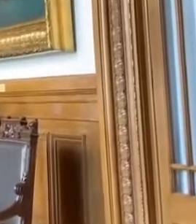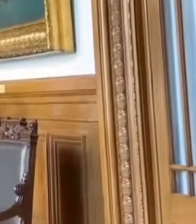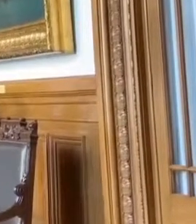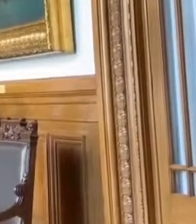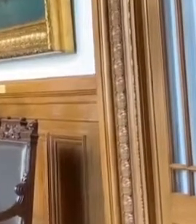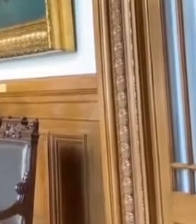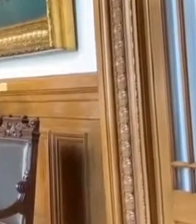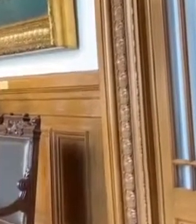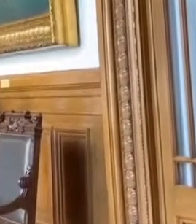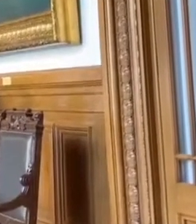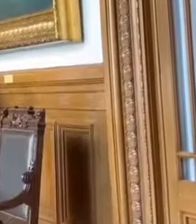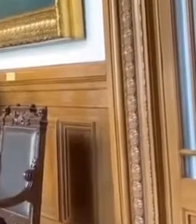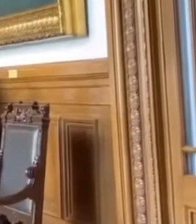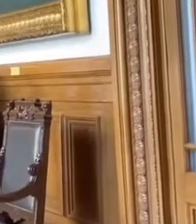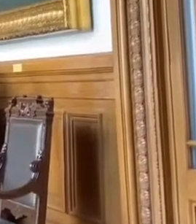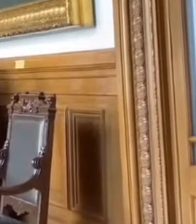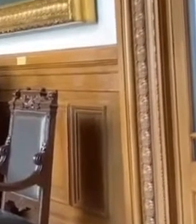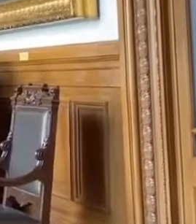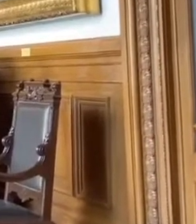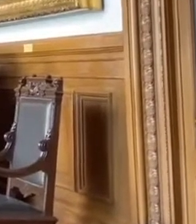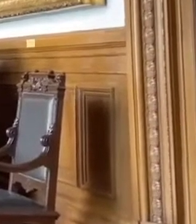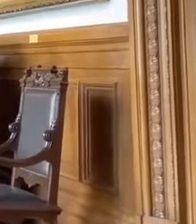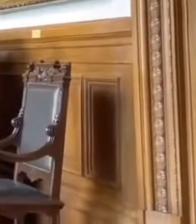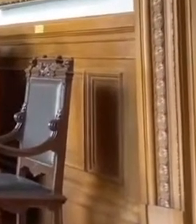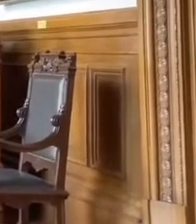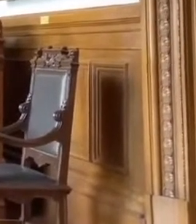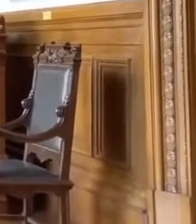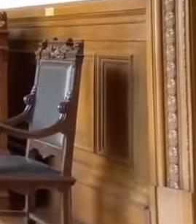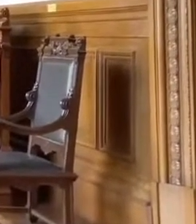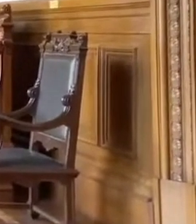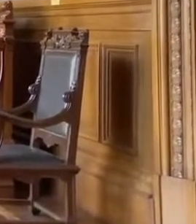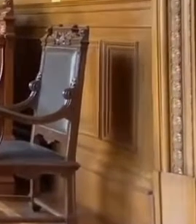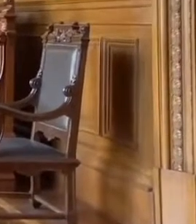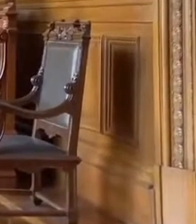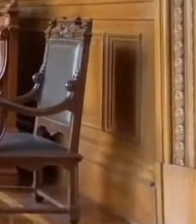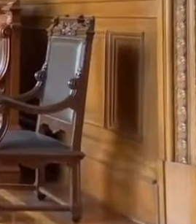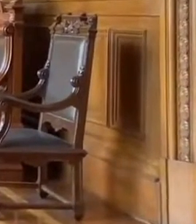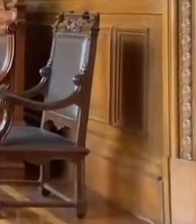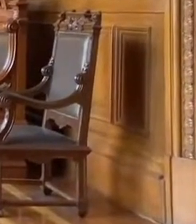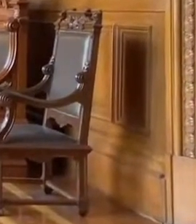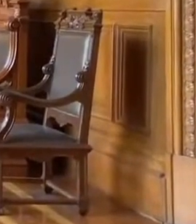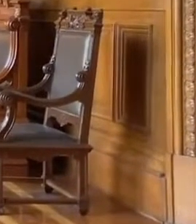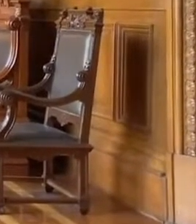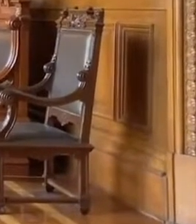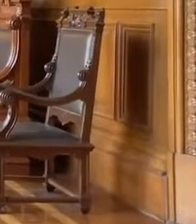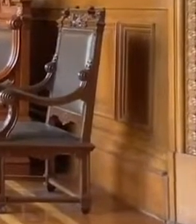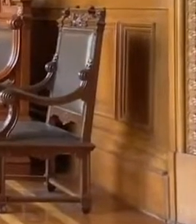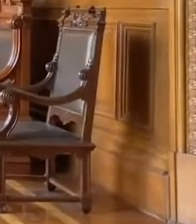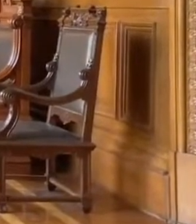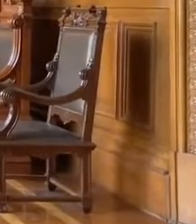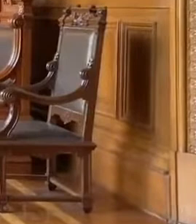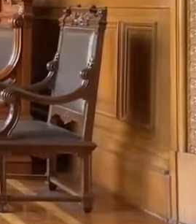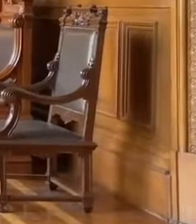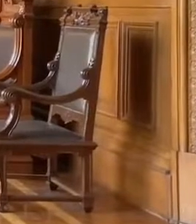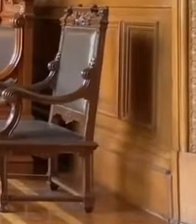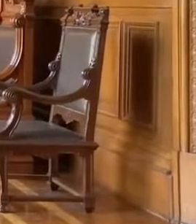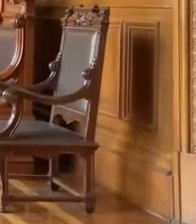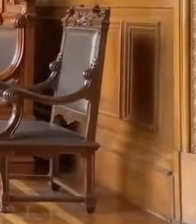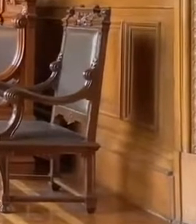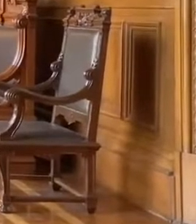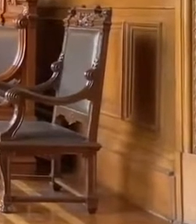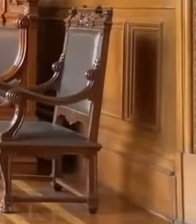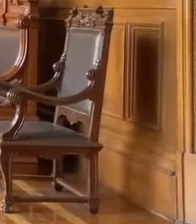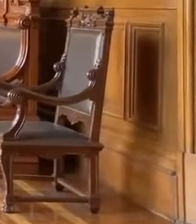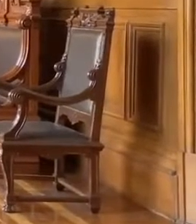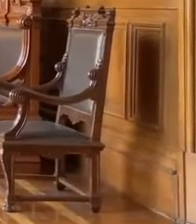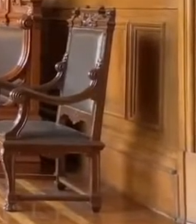entendidos. Estoy bien, aunque todavía tengo que guardar